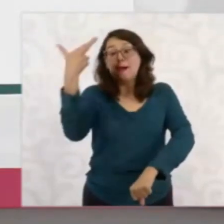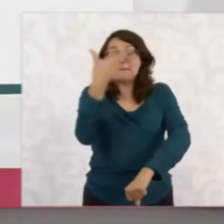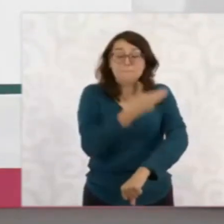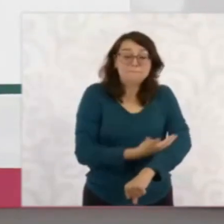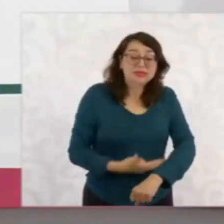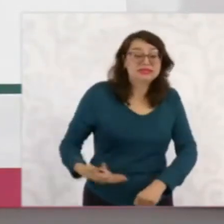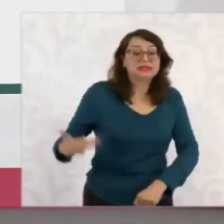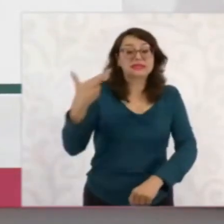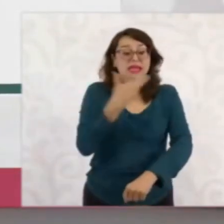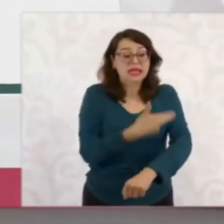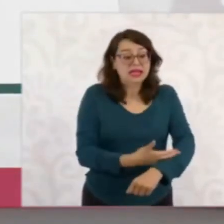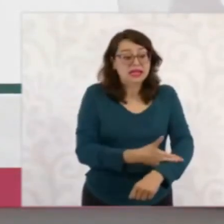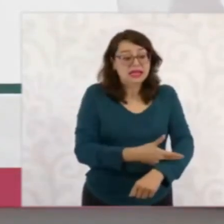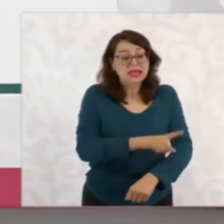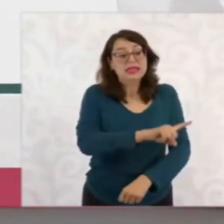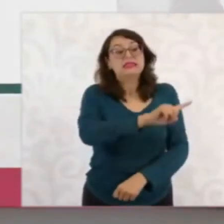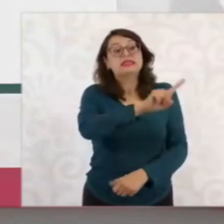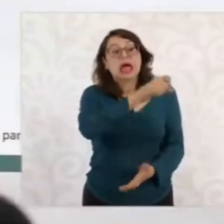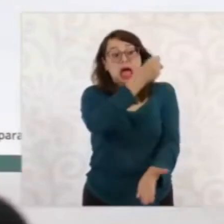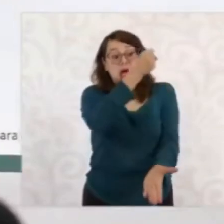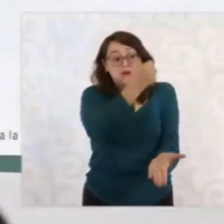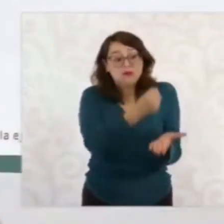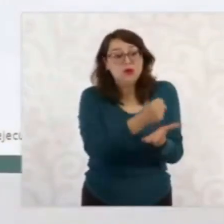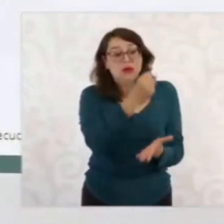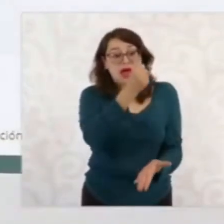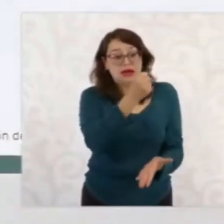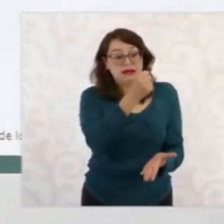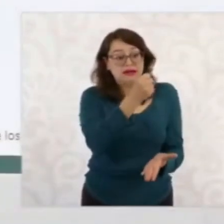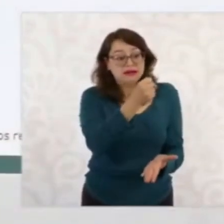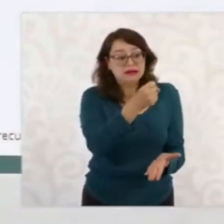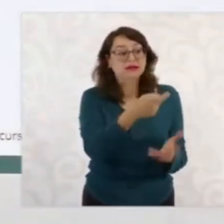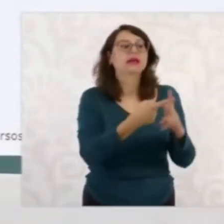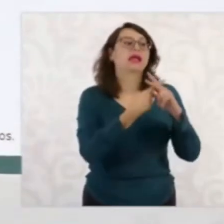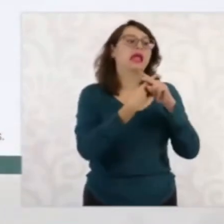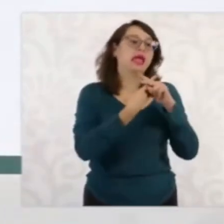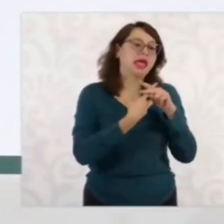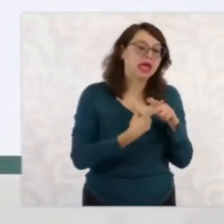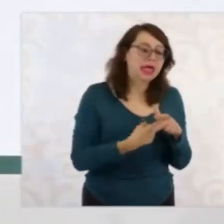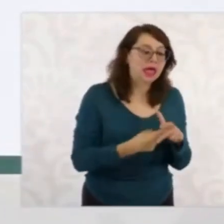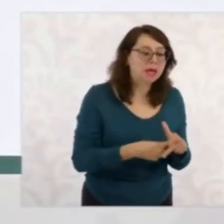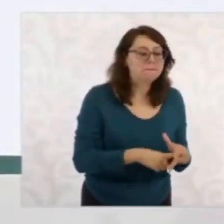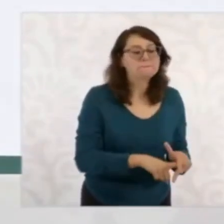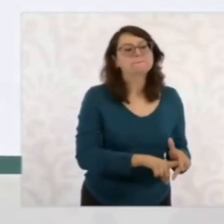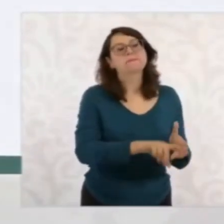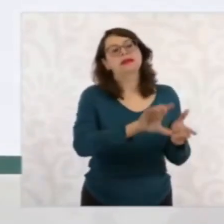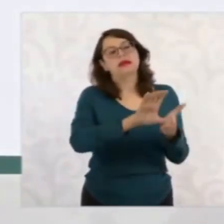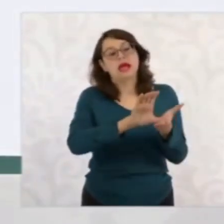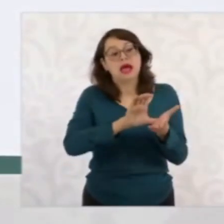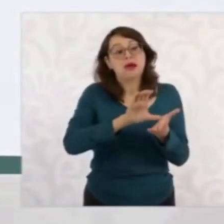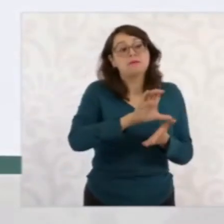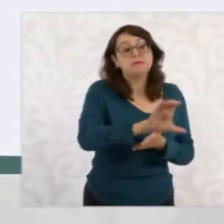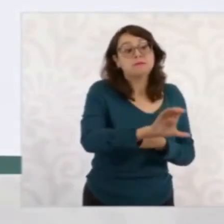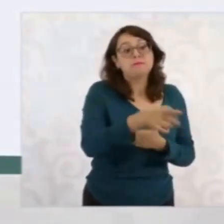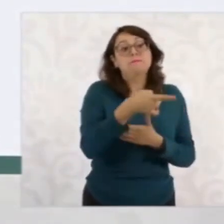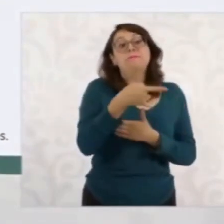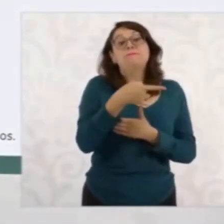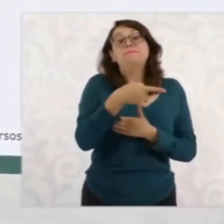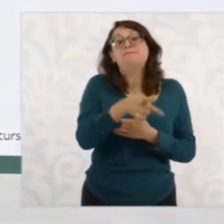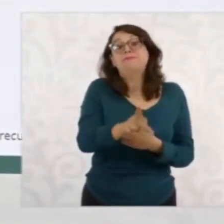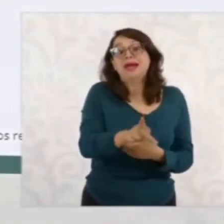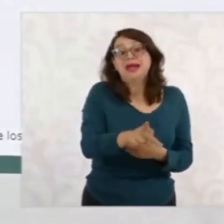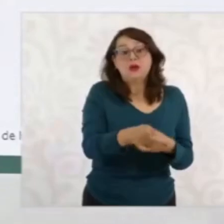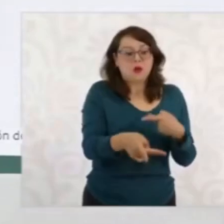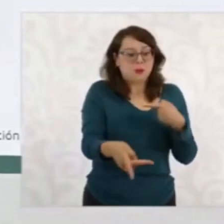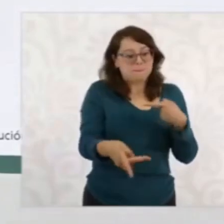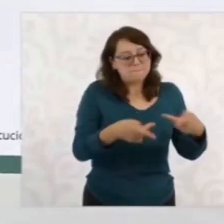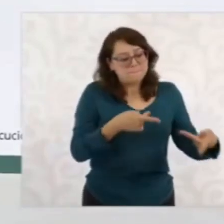en llegar a la aprobación. Después de aquí lo que seguía era un plan de ejecución. Y después del plan de ejecución